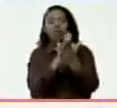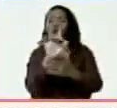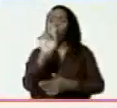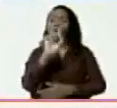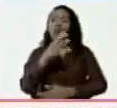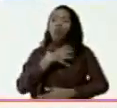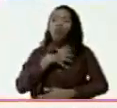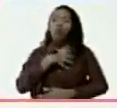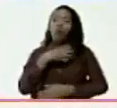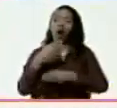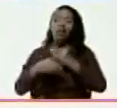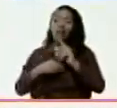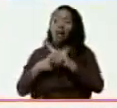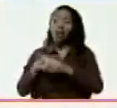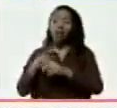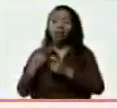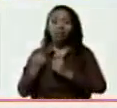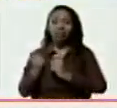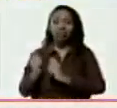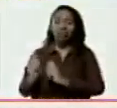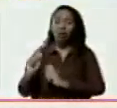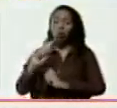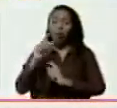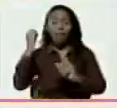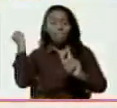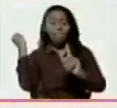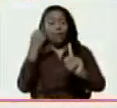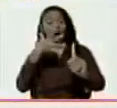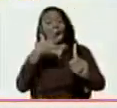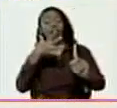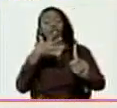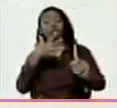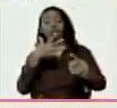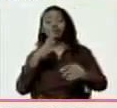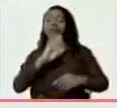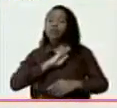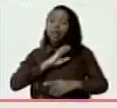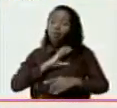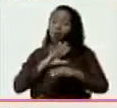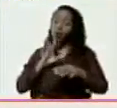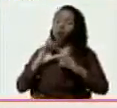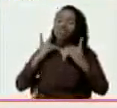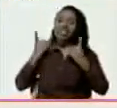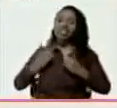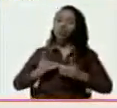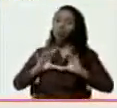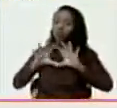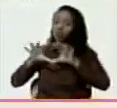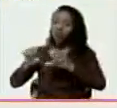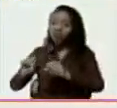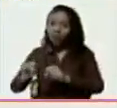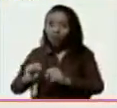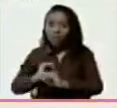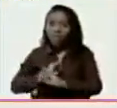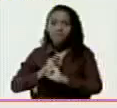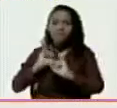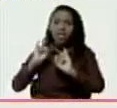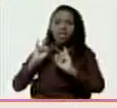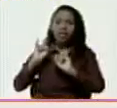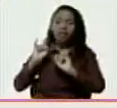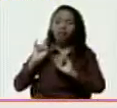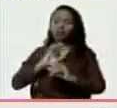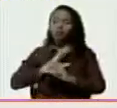podemos hacer esto y pretender que no va a tener un impacto tenemos que tomar una decisión dura el fin deseado